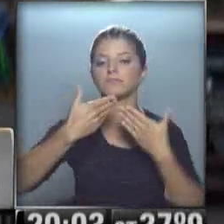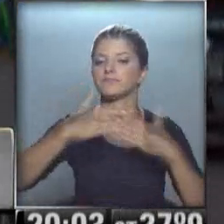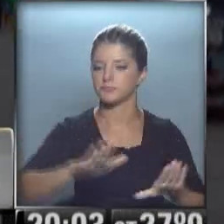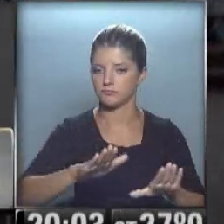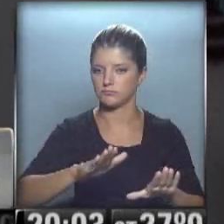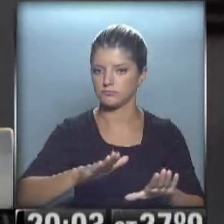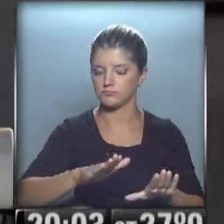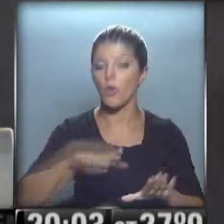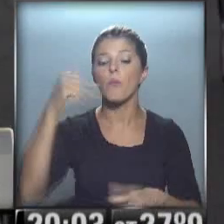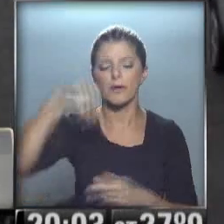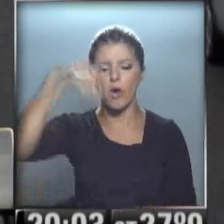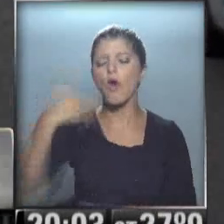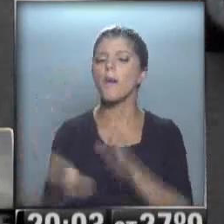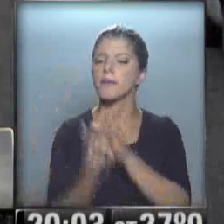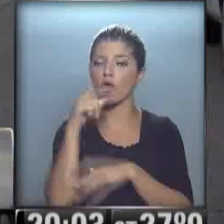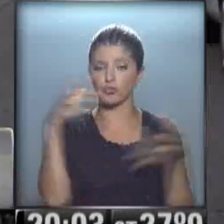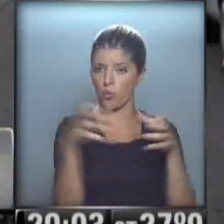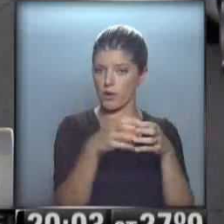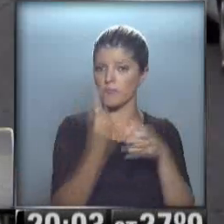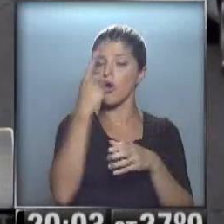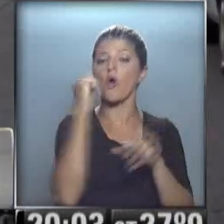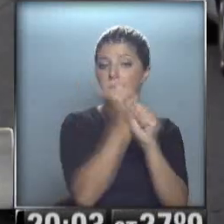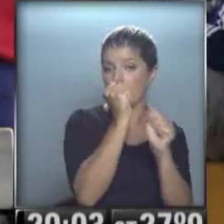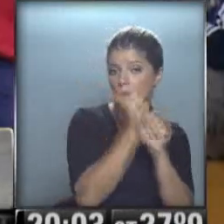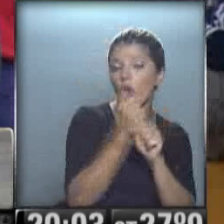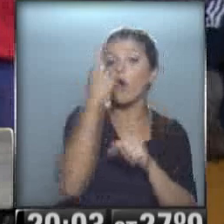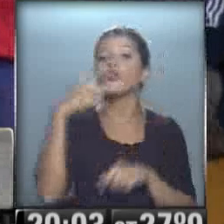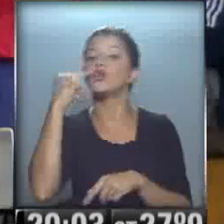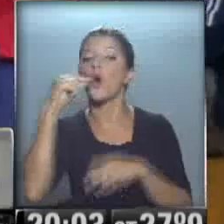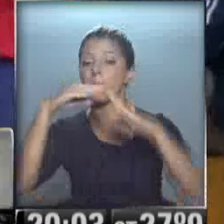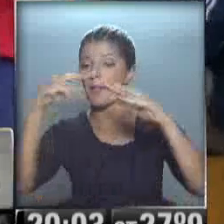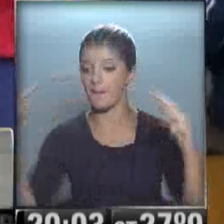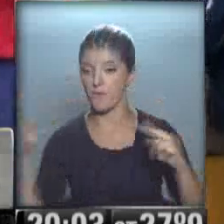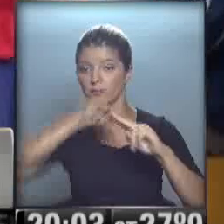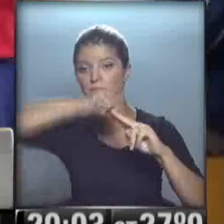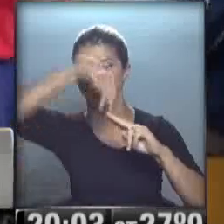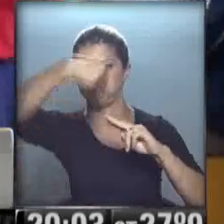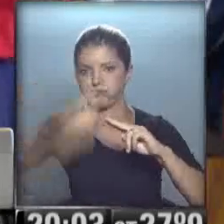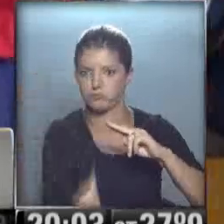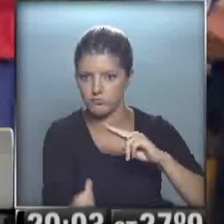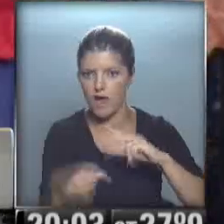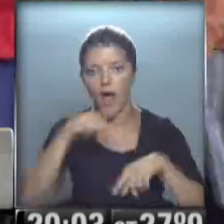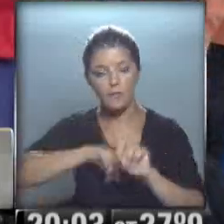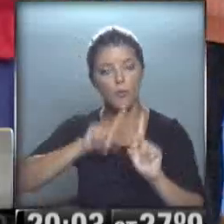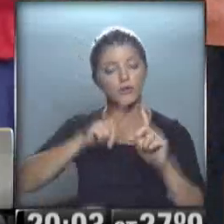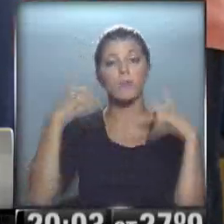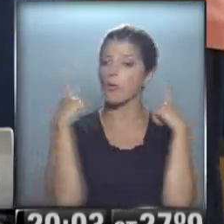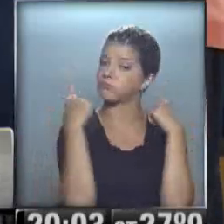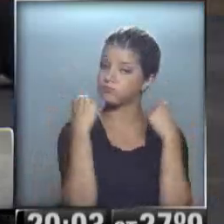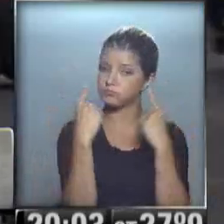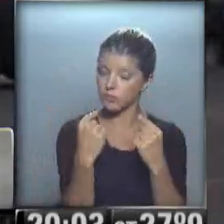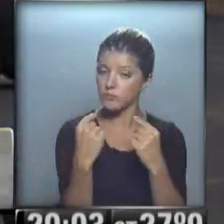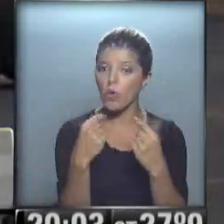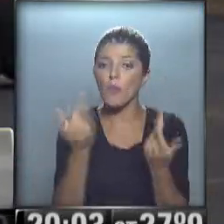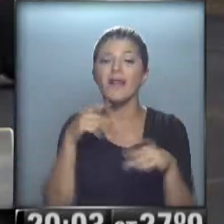luego de que esta mañana trabajadores de su gremio tiraran a un hombre del puente Avellaneda en medio de una protesta que protagonizaban